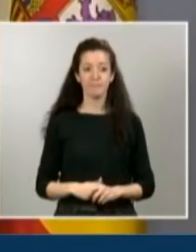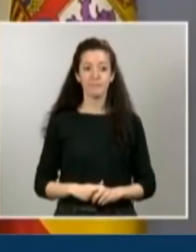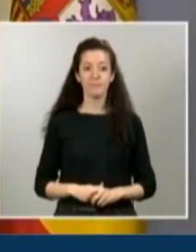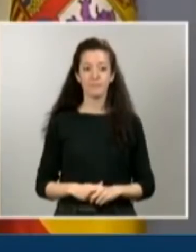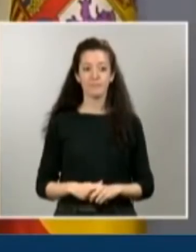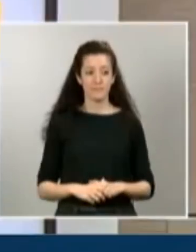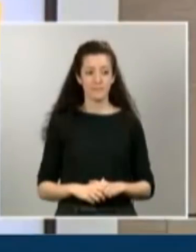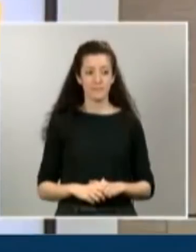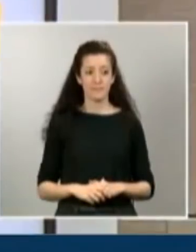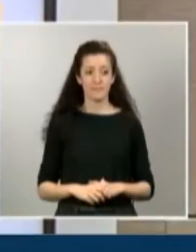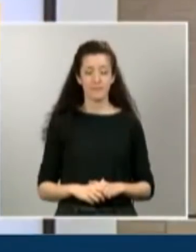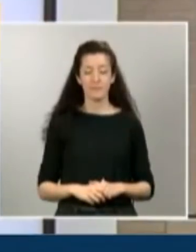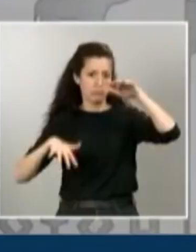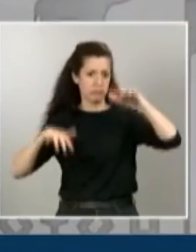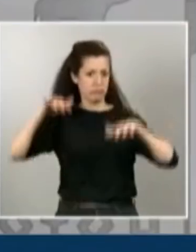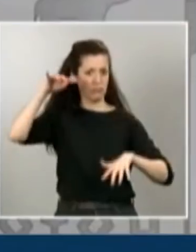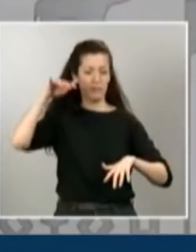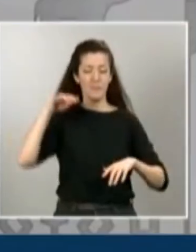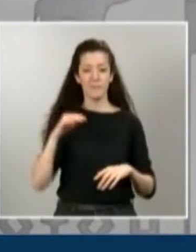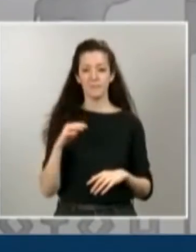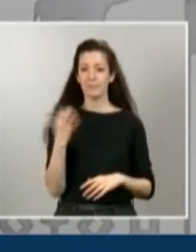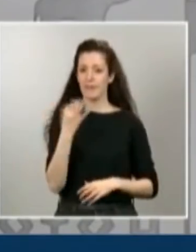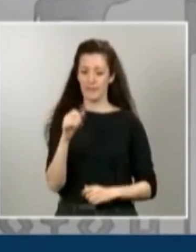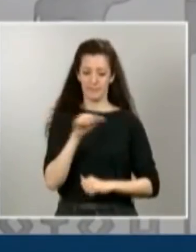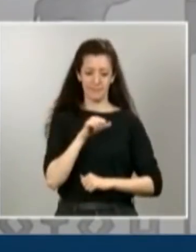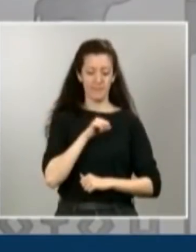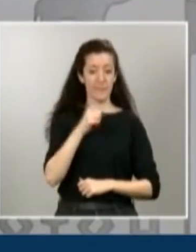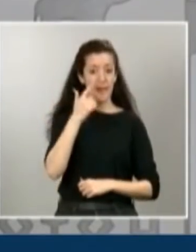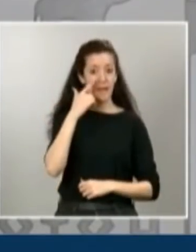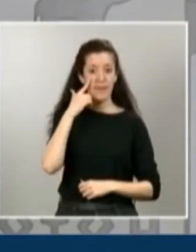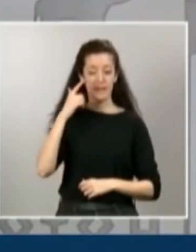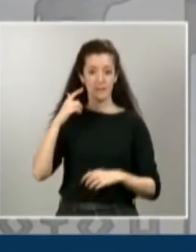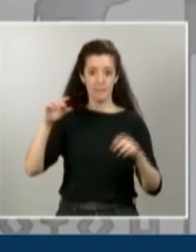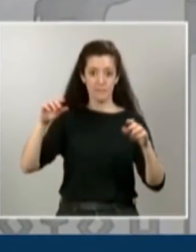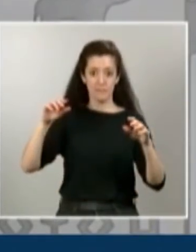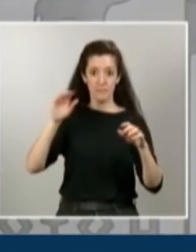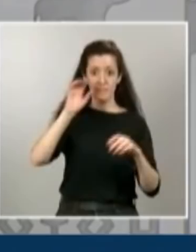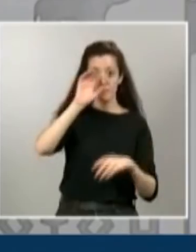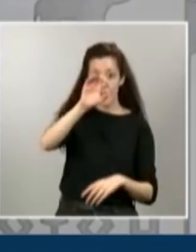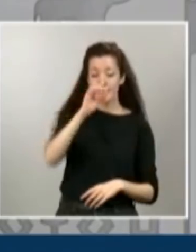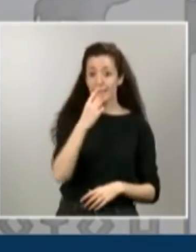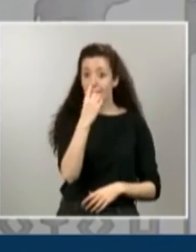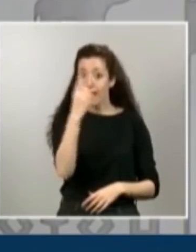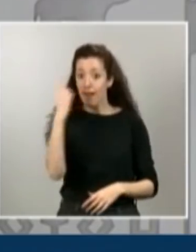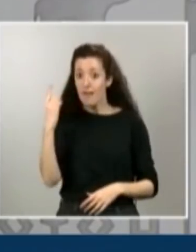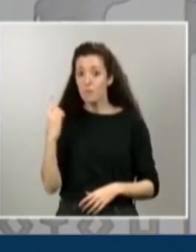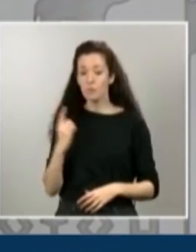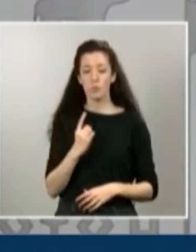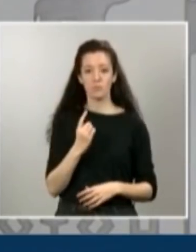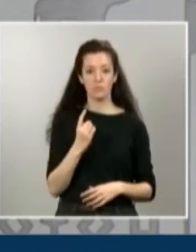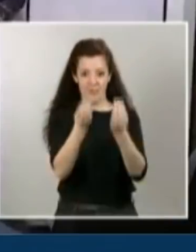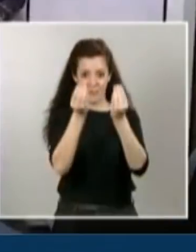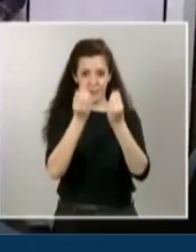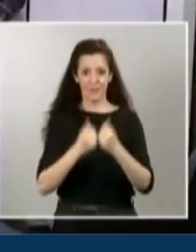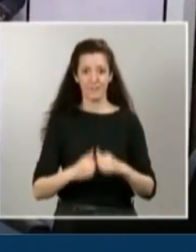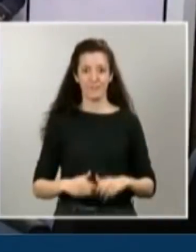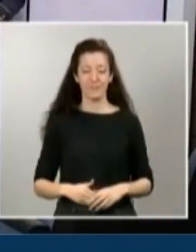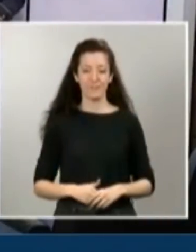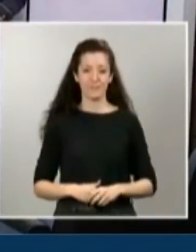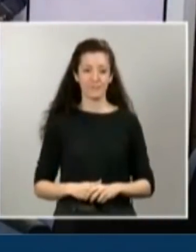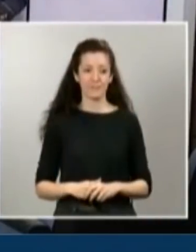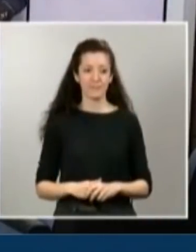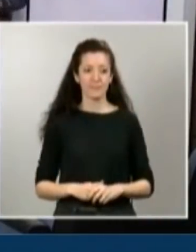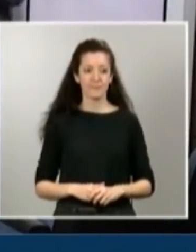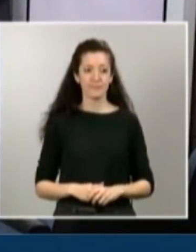un policía, un militar. Todos compareciendo a diario para arropar al político que desgrana los datos. ¿Quién va a criticar a